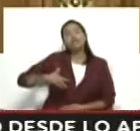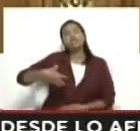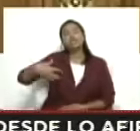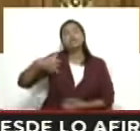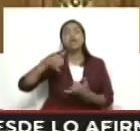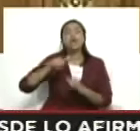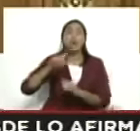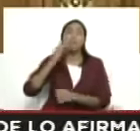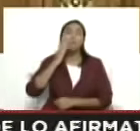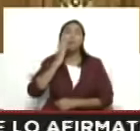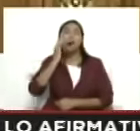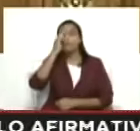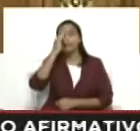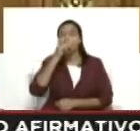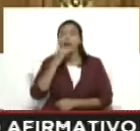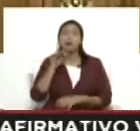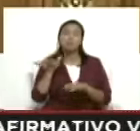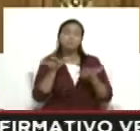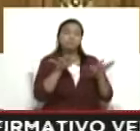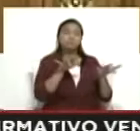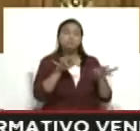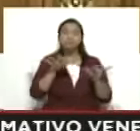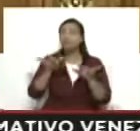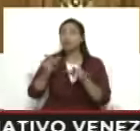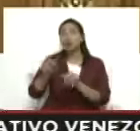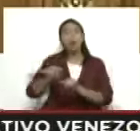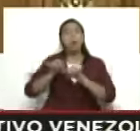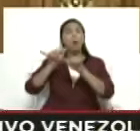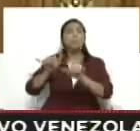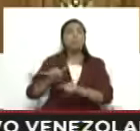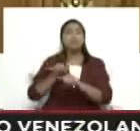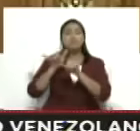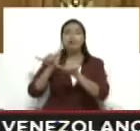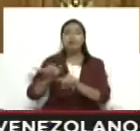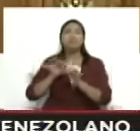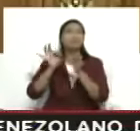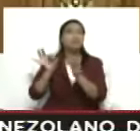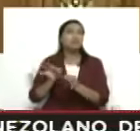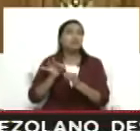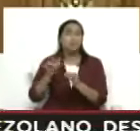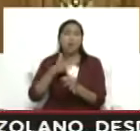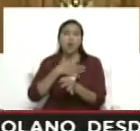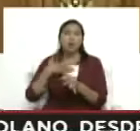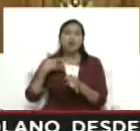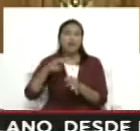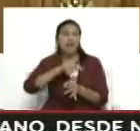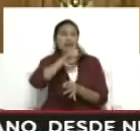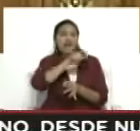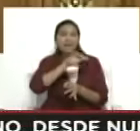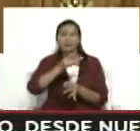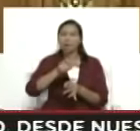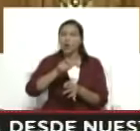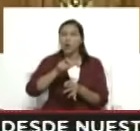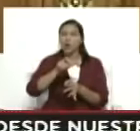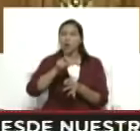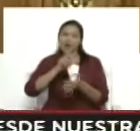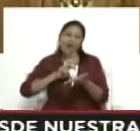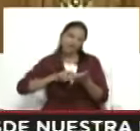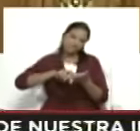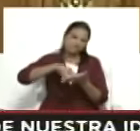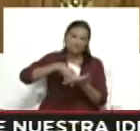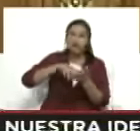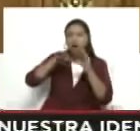Los mismos de hoy. Los mismos de siempre. Los mismos que quieren arrodillar el país ante el imperialismo